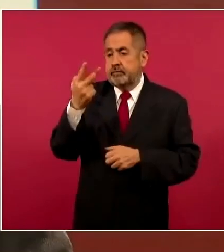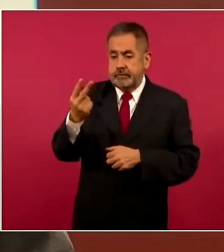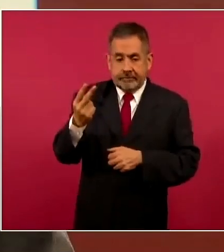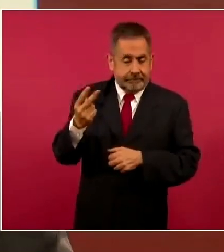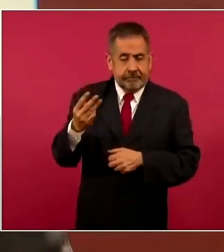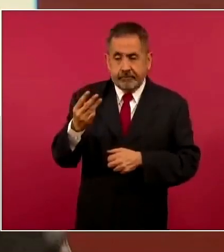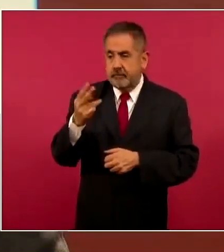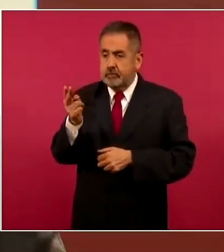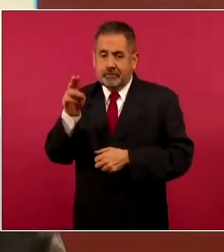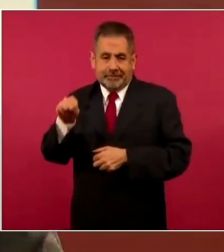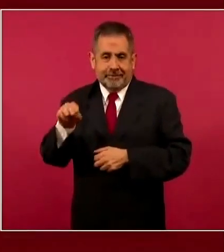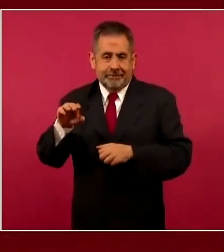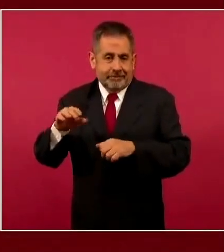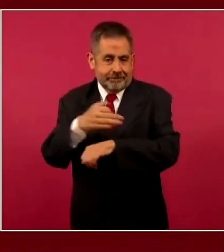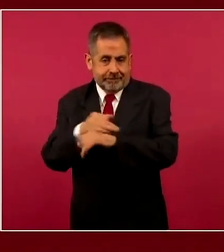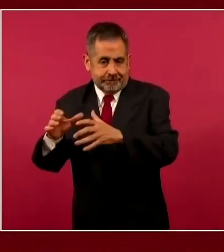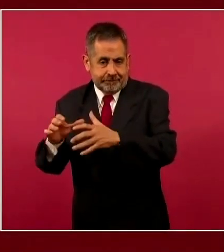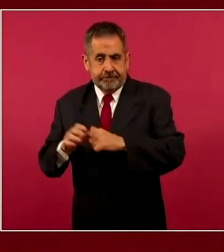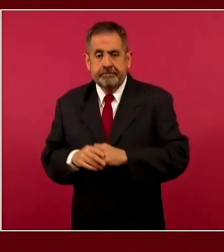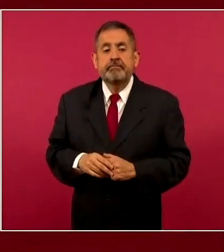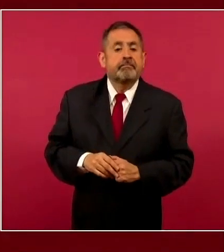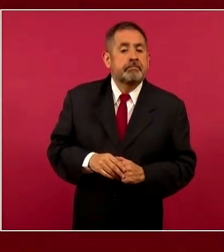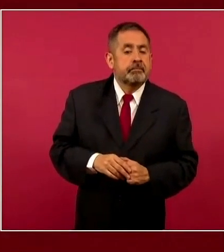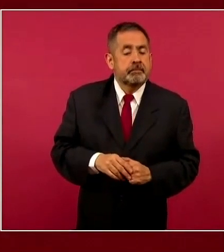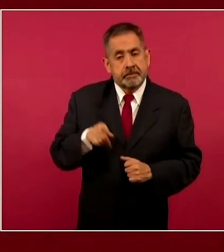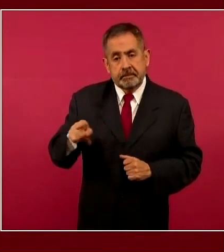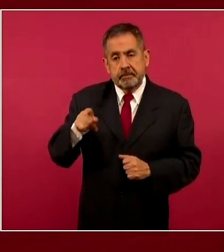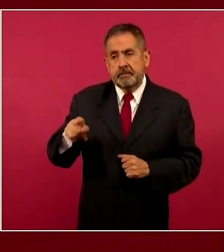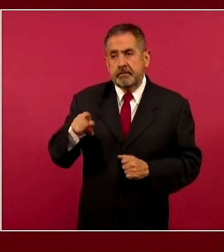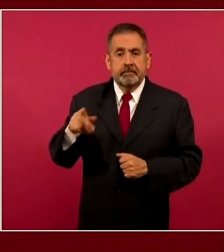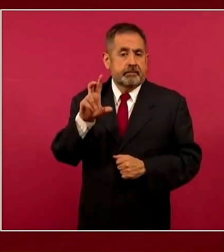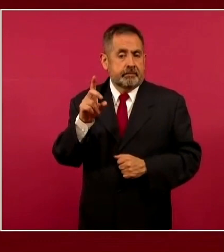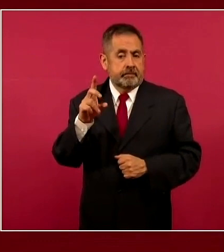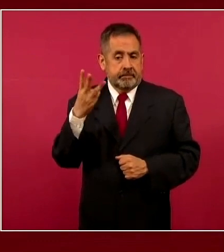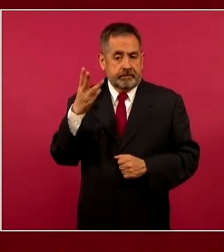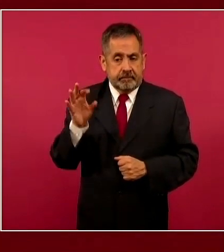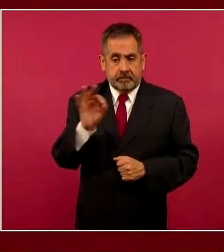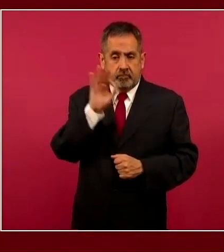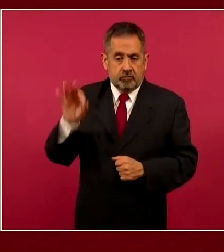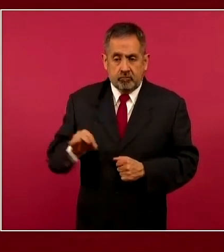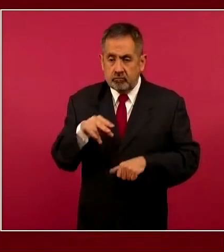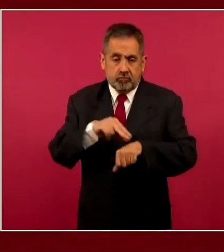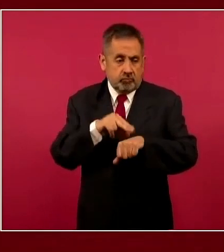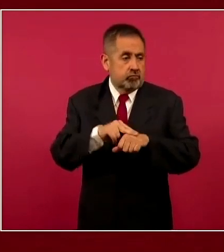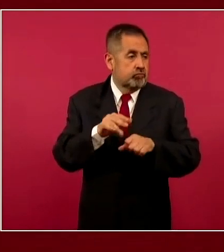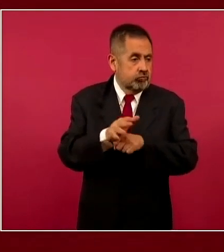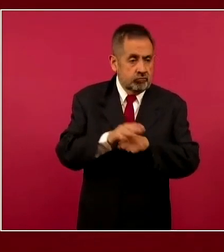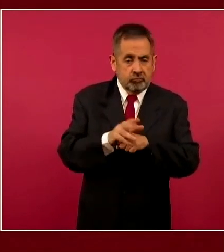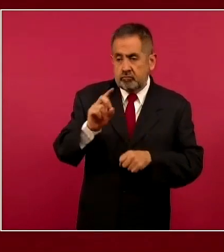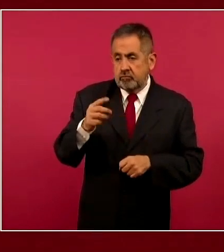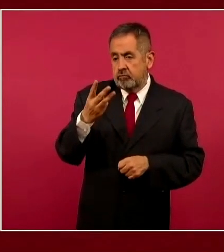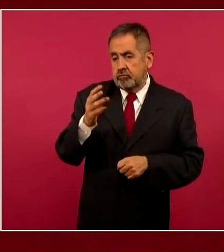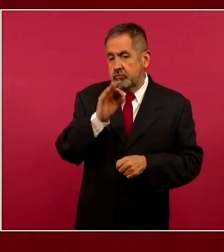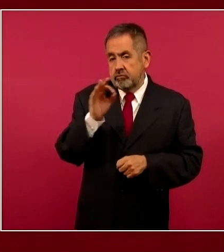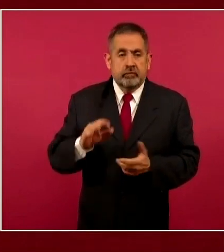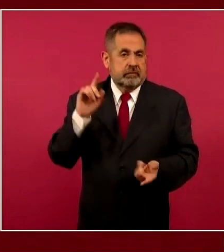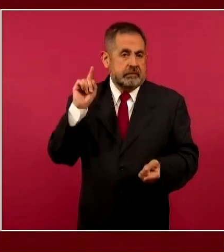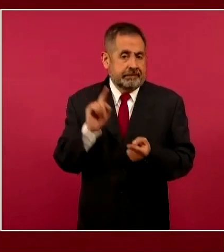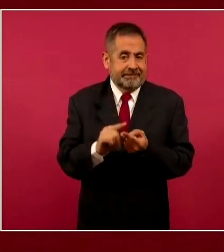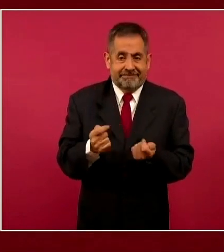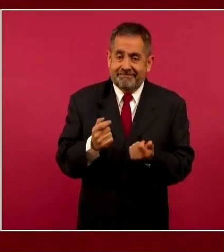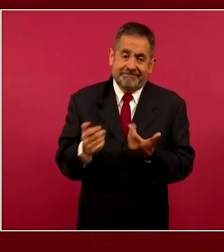de primer nivel, centros de salud y clínicas. Hay un 33% de cobertura de médicos especialistas en Guerrero, es la más baja de